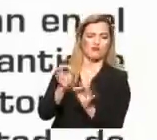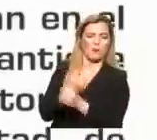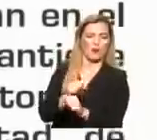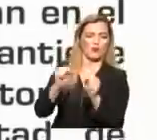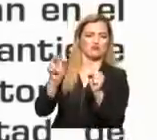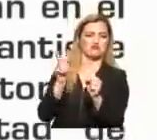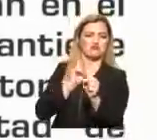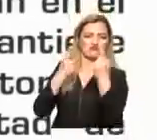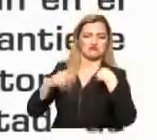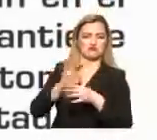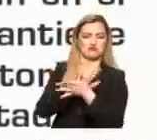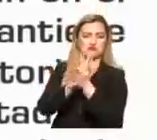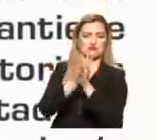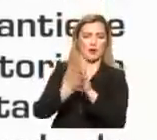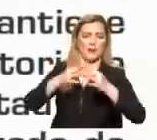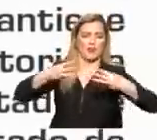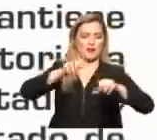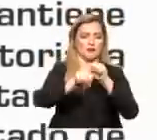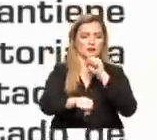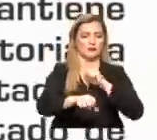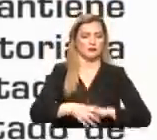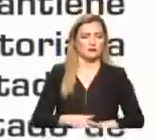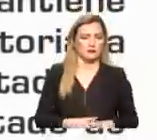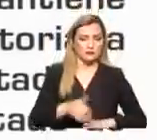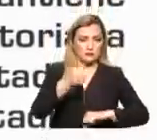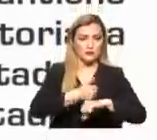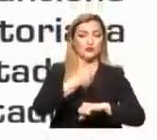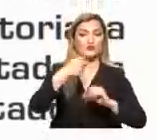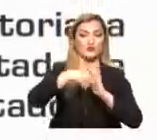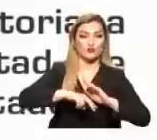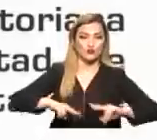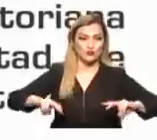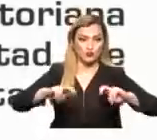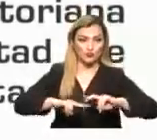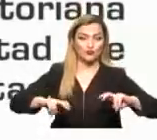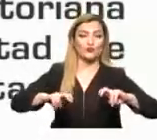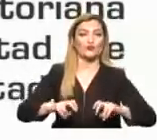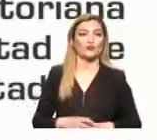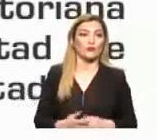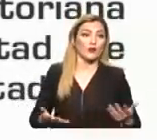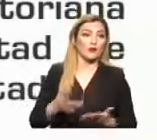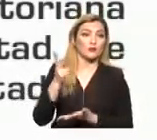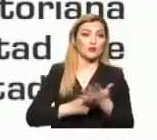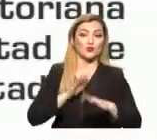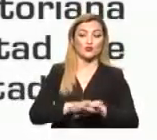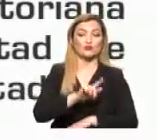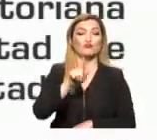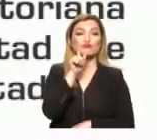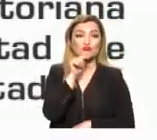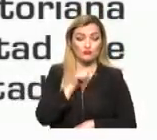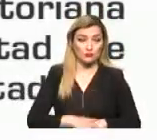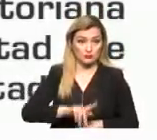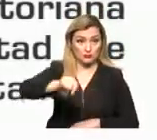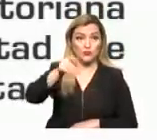dejó víctimas que lamentar, solo daños materiales. Al momento las autoridades realizan las investigaciones para determinar a los responsables.